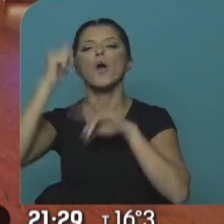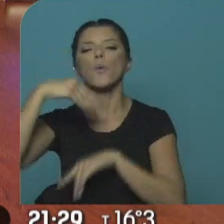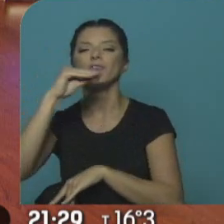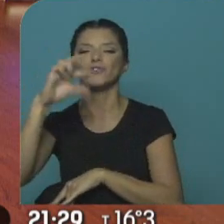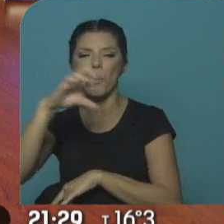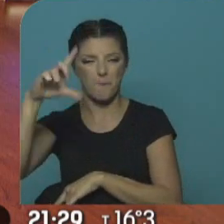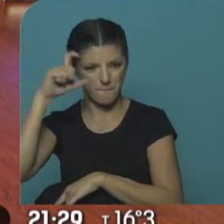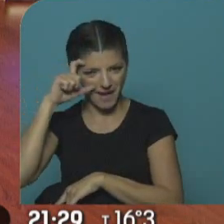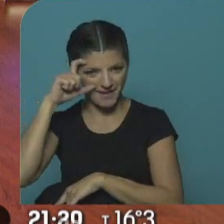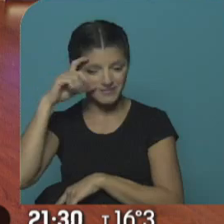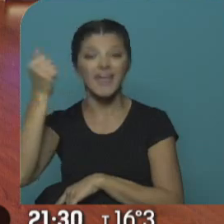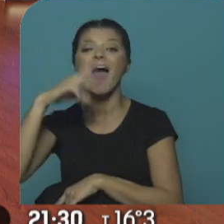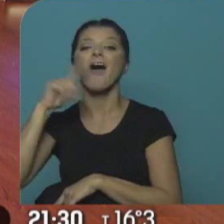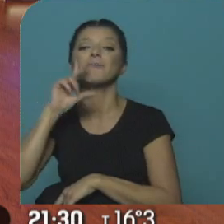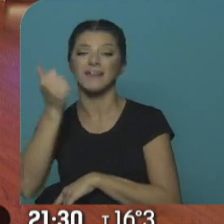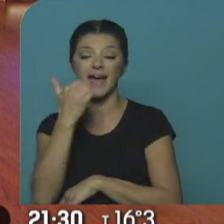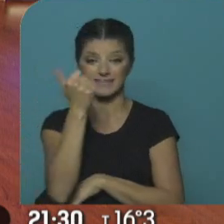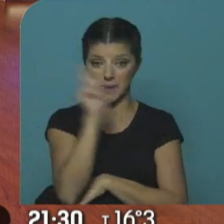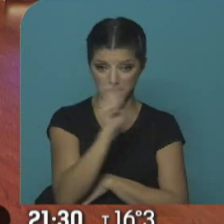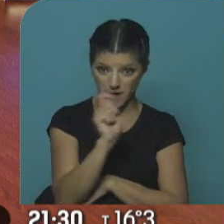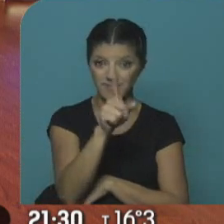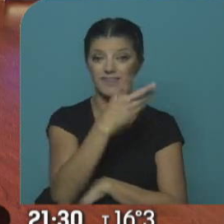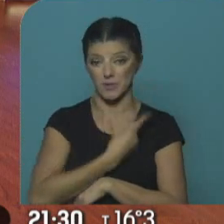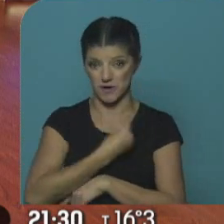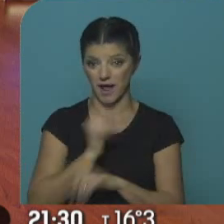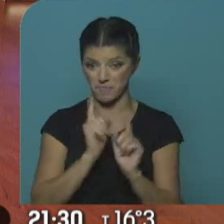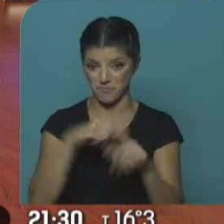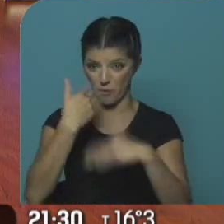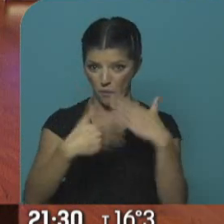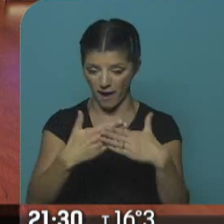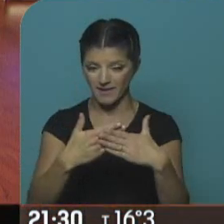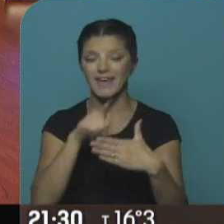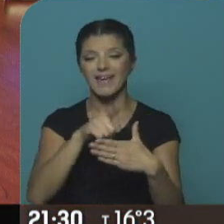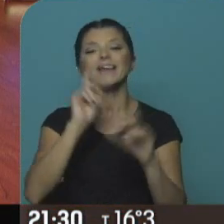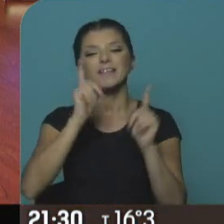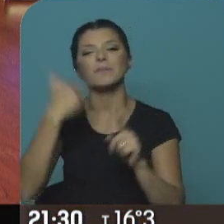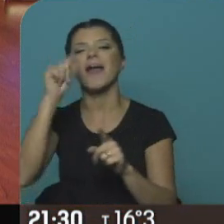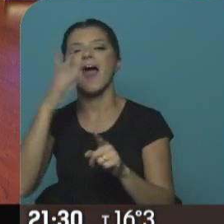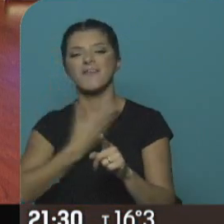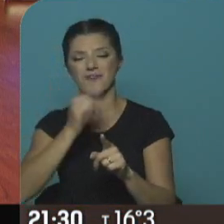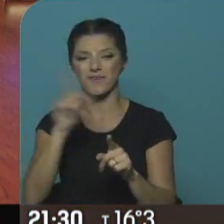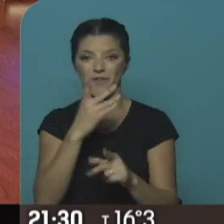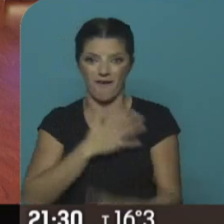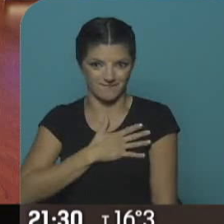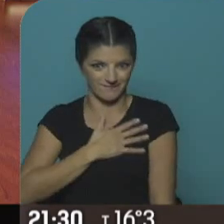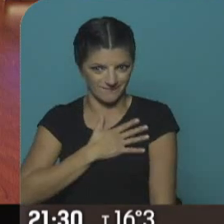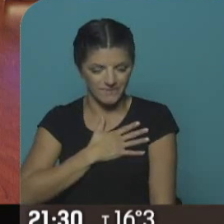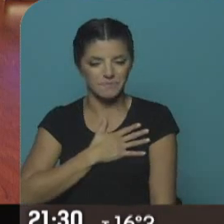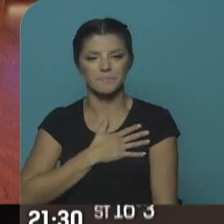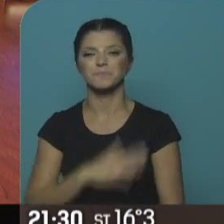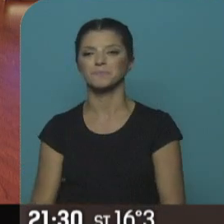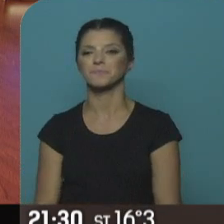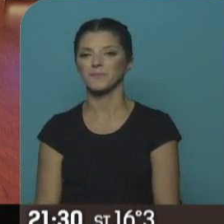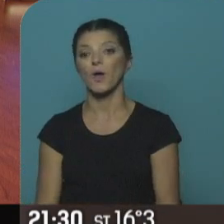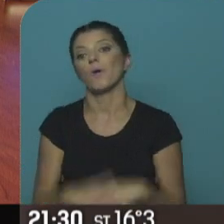a mudar sus goles por 6 meses a Parque de los Patricios. Él y sobre todo Gustavo Alfaro están entusiasmados con esta posibilidad. Por